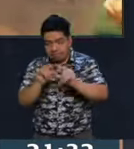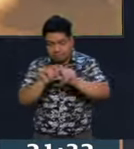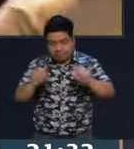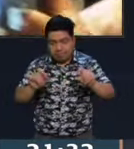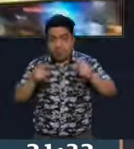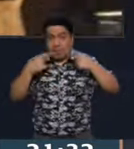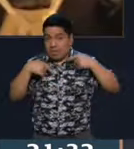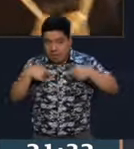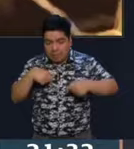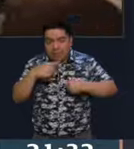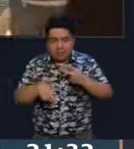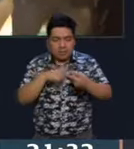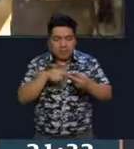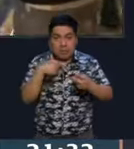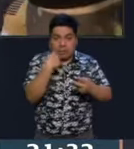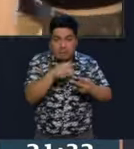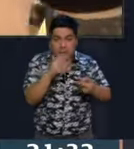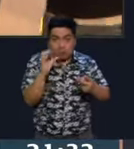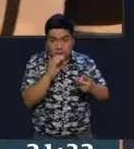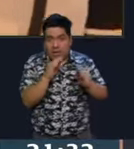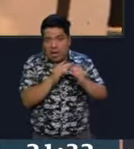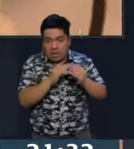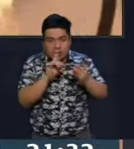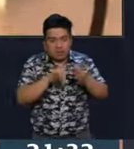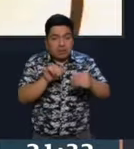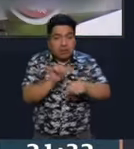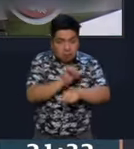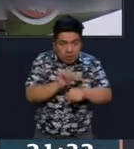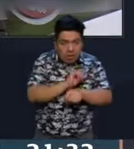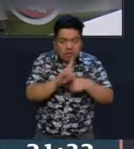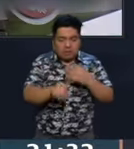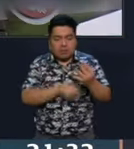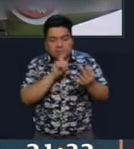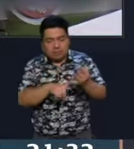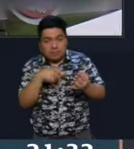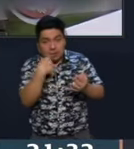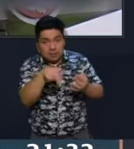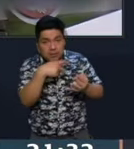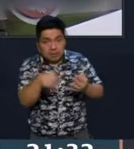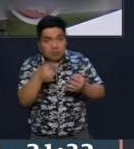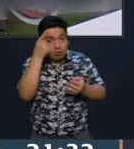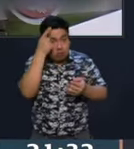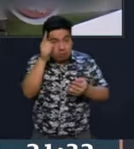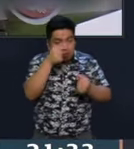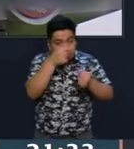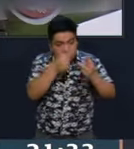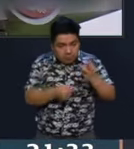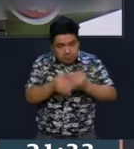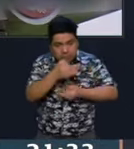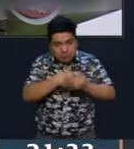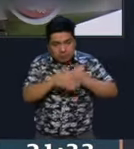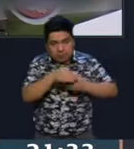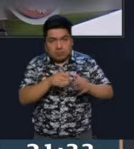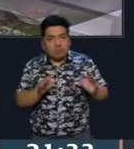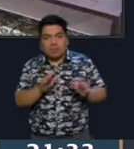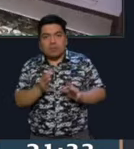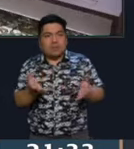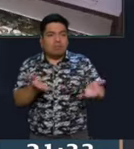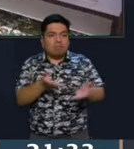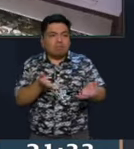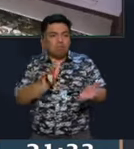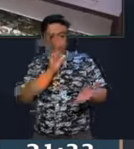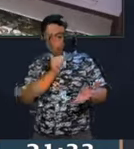Asuntos Diplomáticos de 1961, ese artículo 22 es muy claro. Ni la persona, ni sus propiedades,